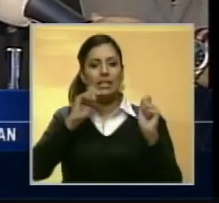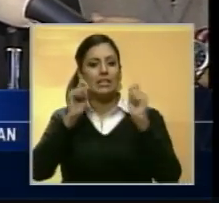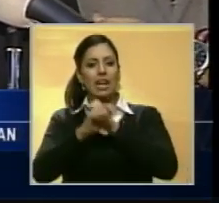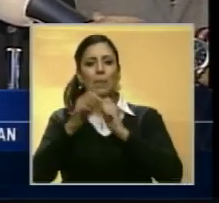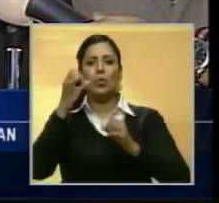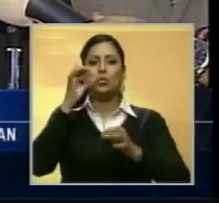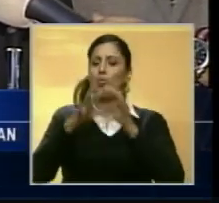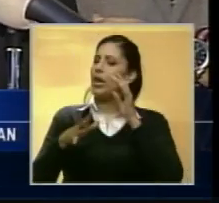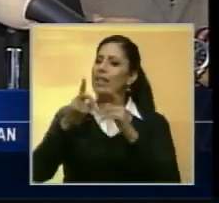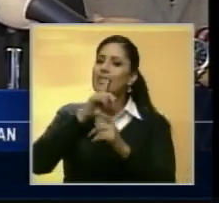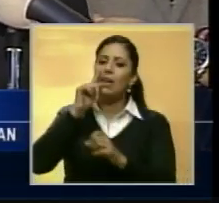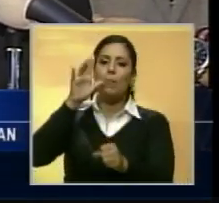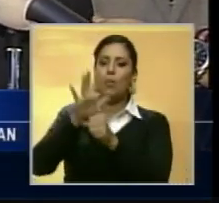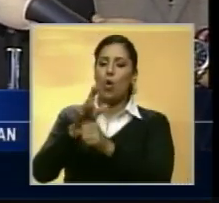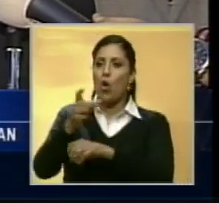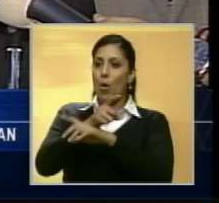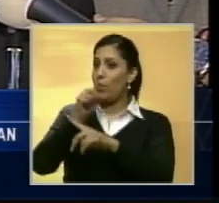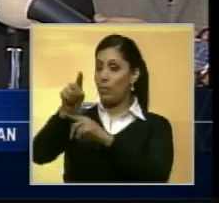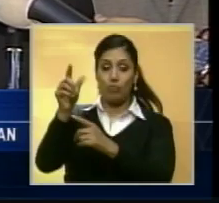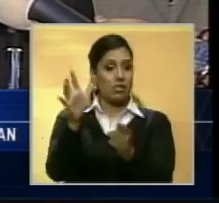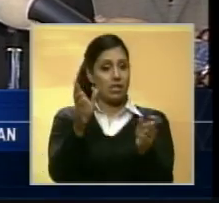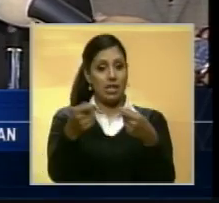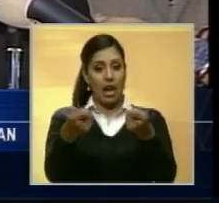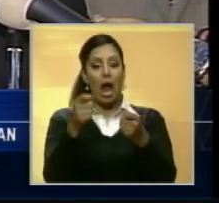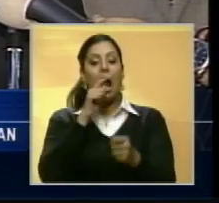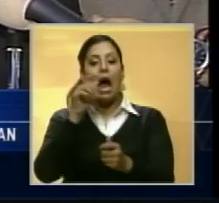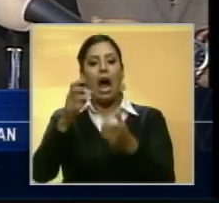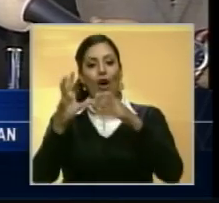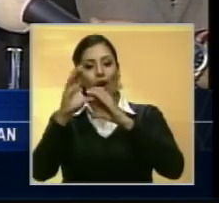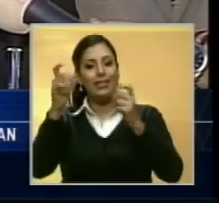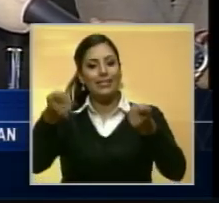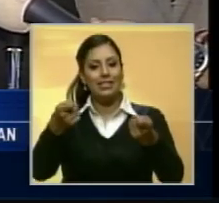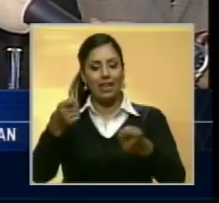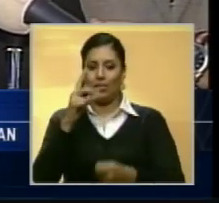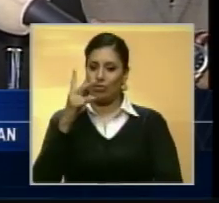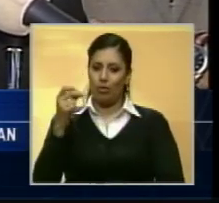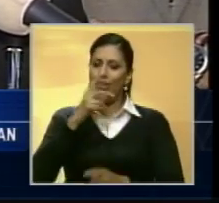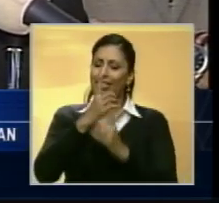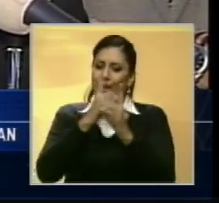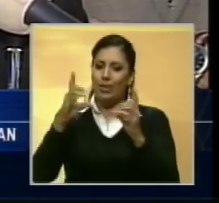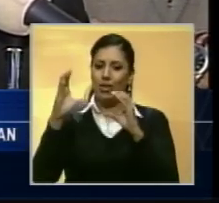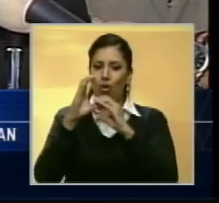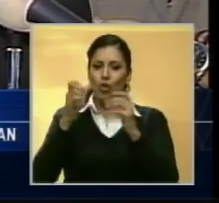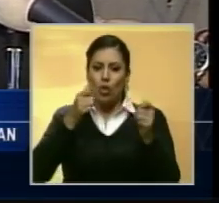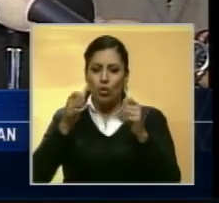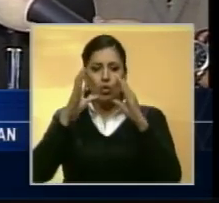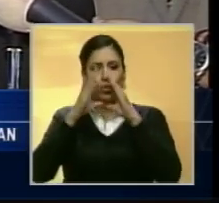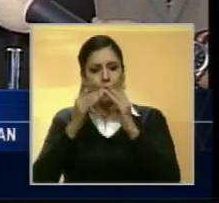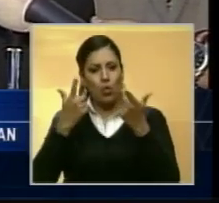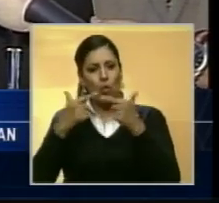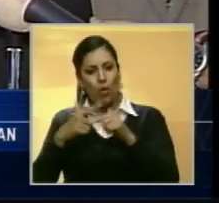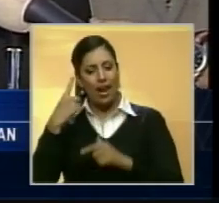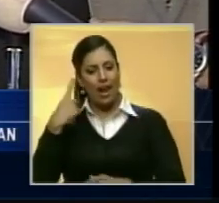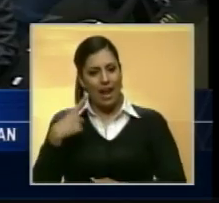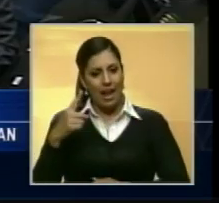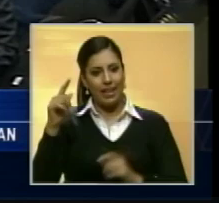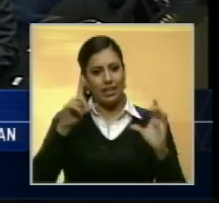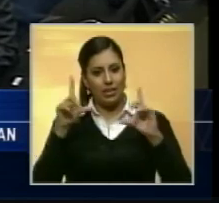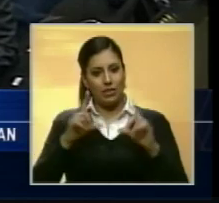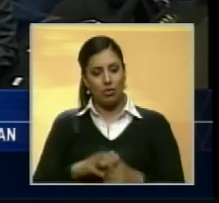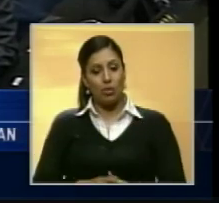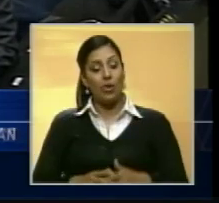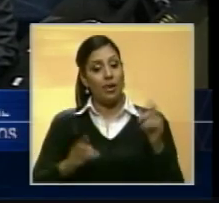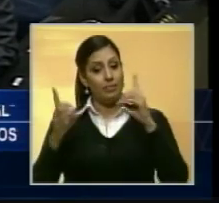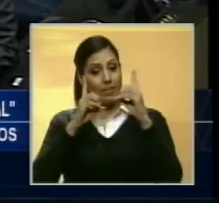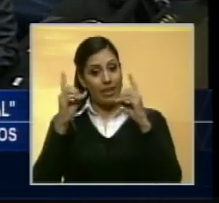en una suerte de censor de un gobierno que intenta de forma hegemónica controlar todos los contenidos que hay en la televisión. Durante